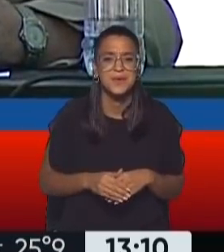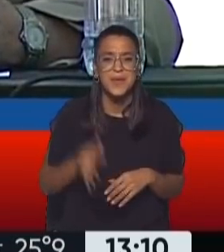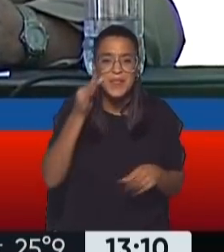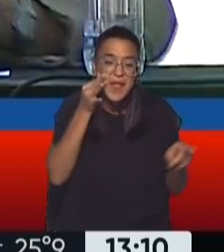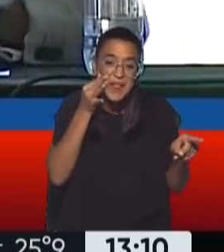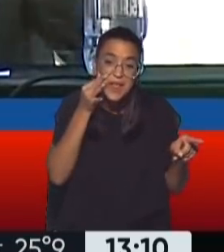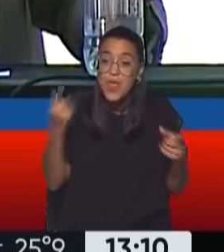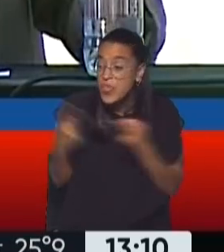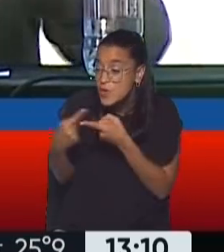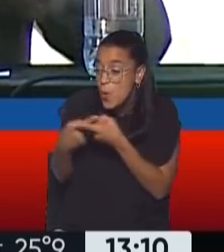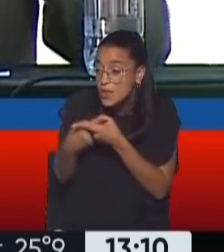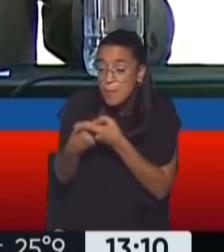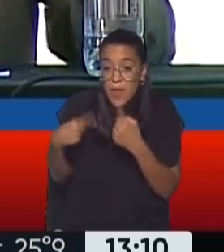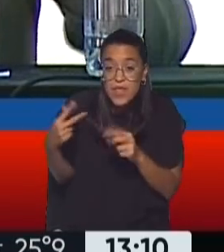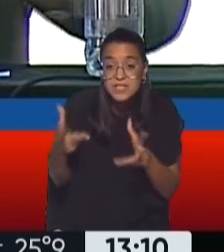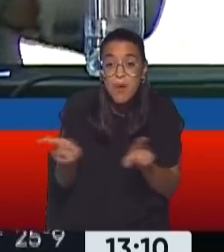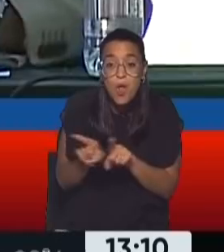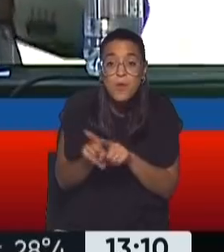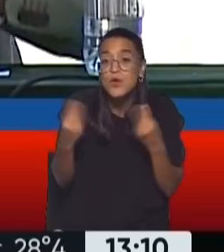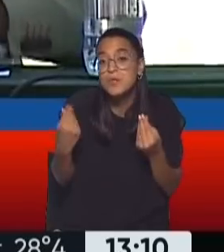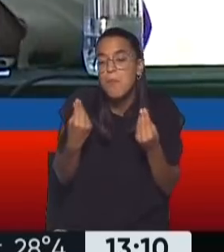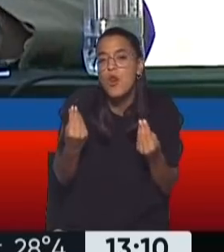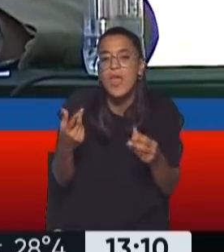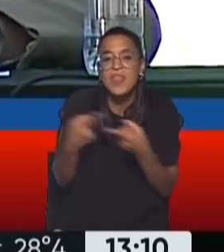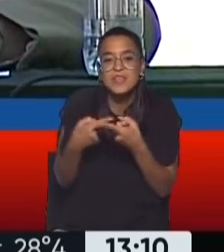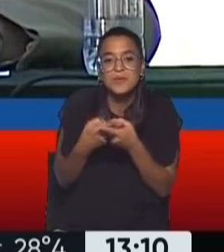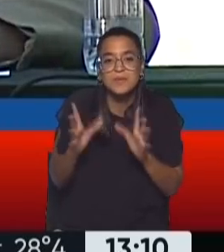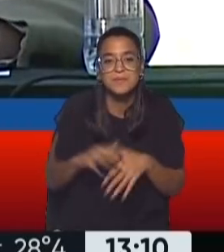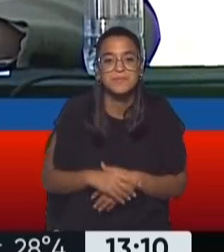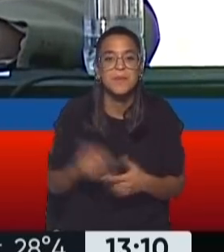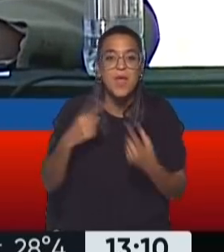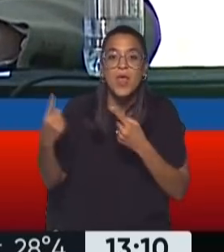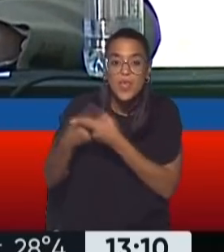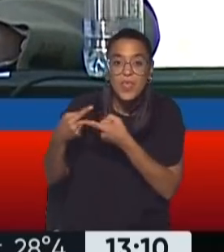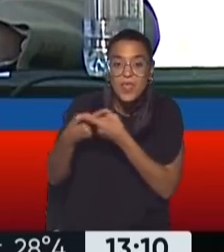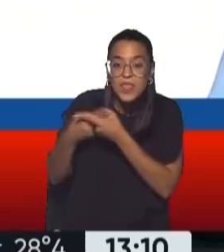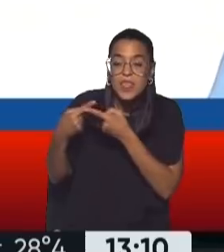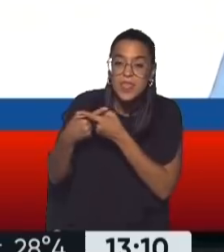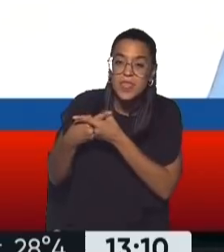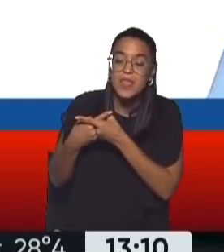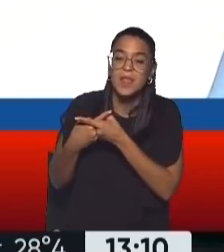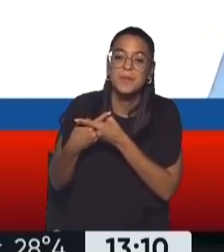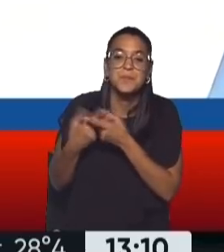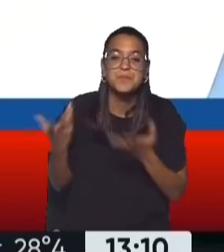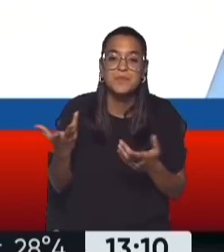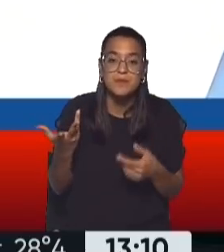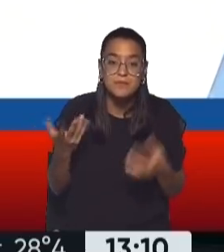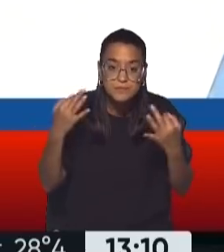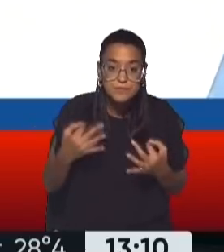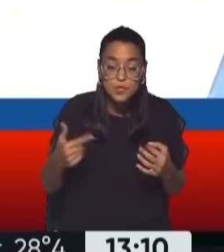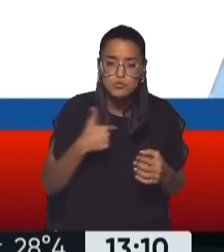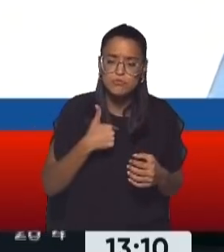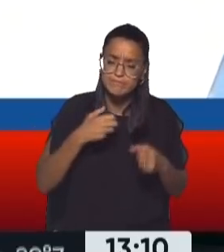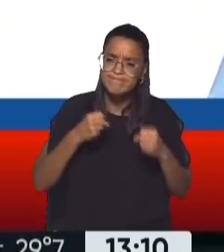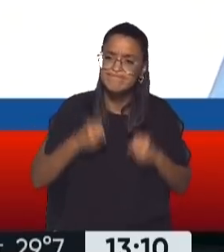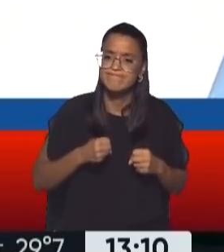te digo, discutíamos, pero decíamos lo mismo. No sé por qué discutíamos. Pero discutíamos y definitivamente yo me